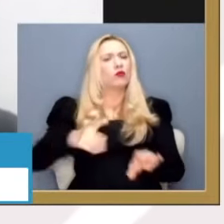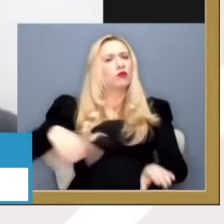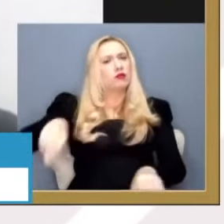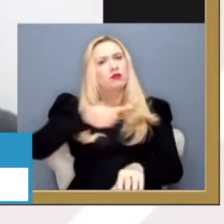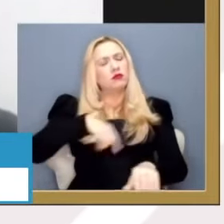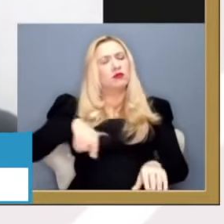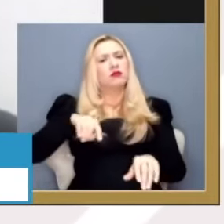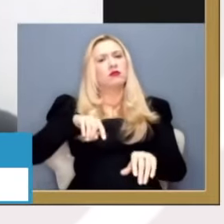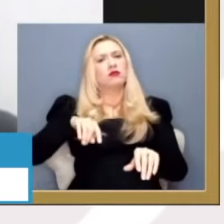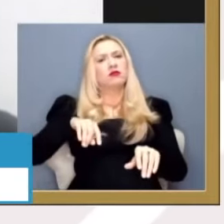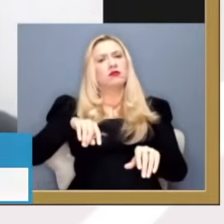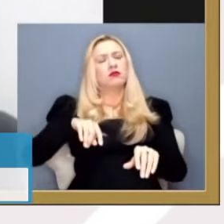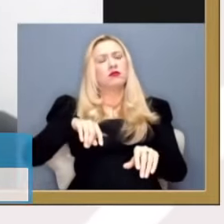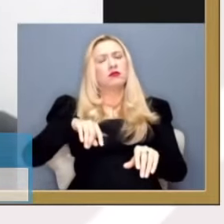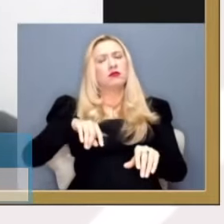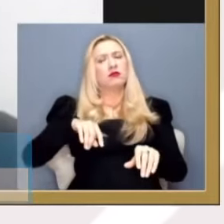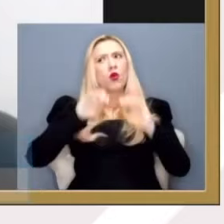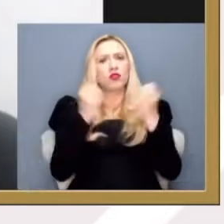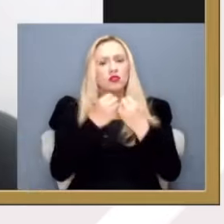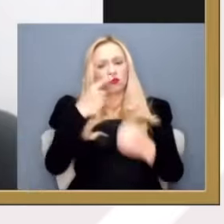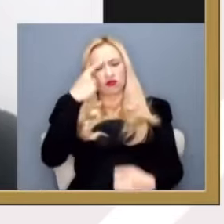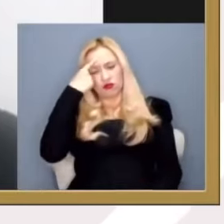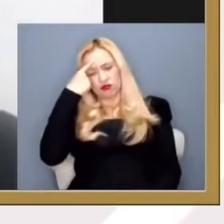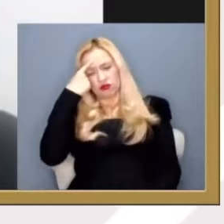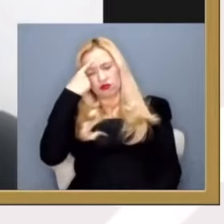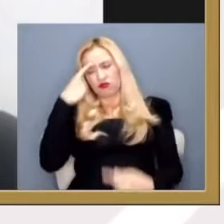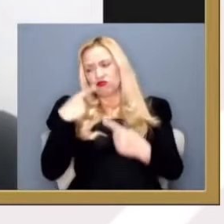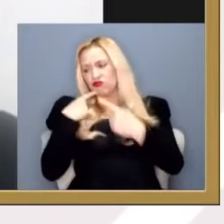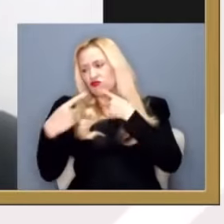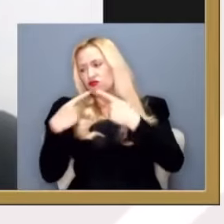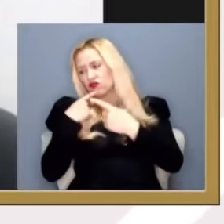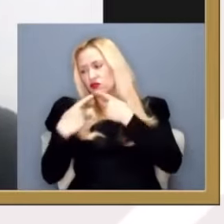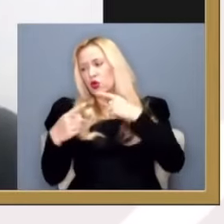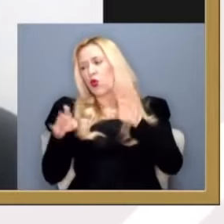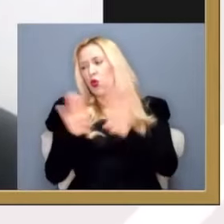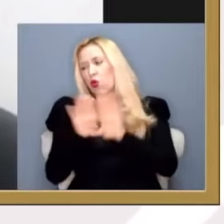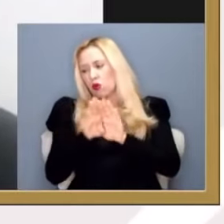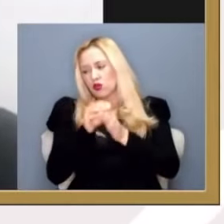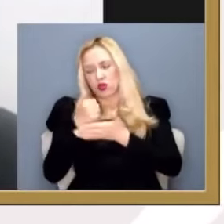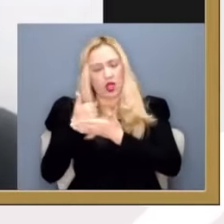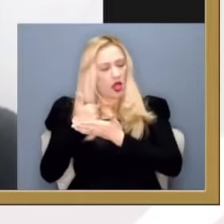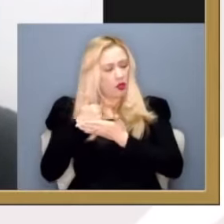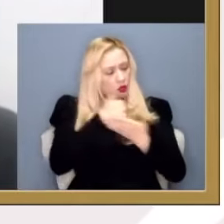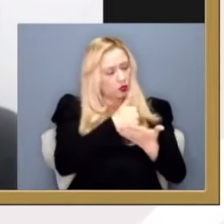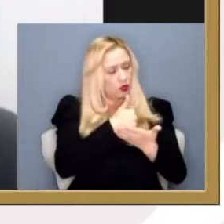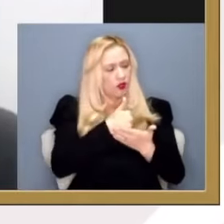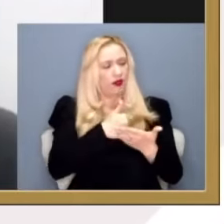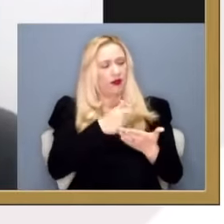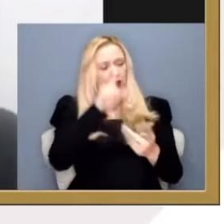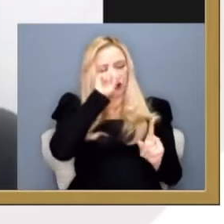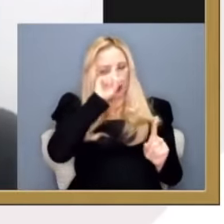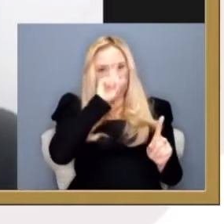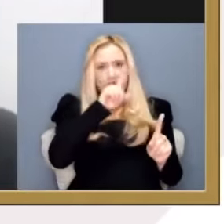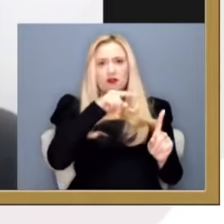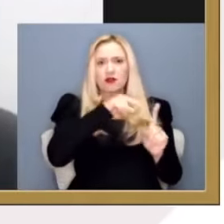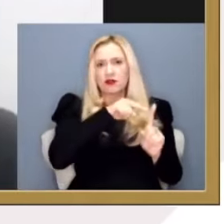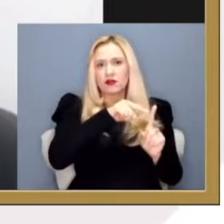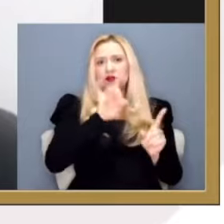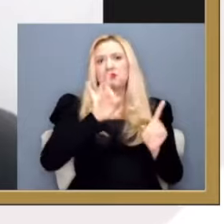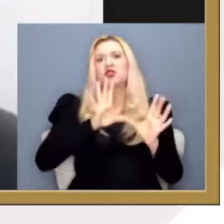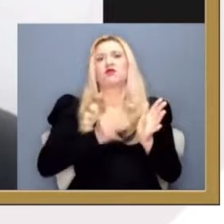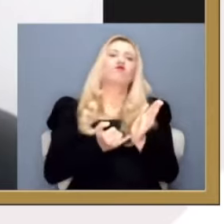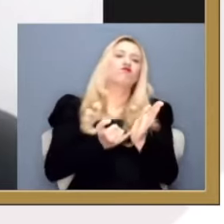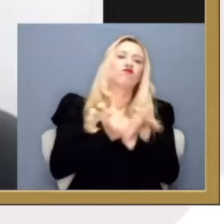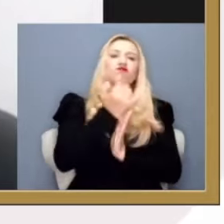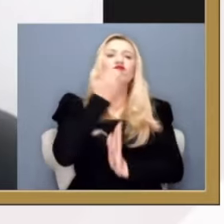han comenzado a crear nuevas estrategias para seguir acompañando. Eh, Puesto